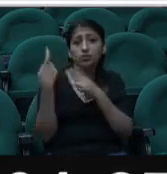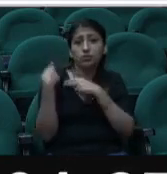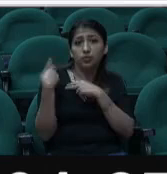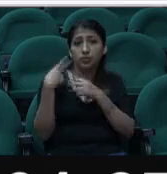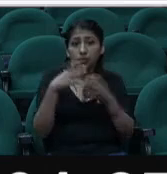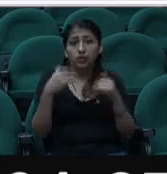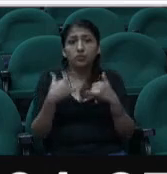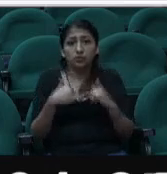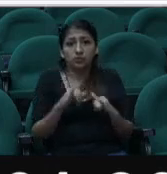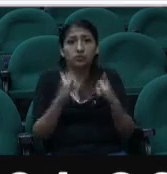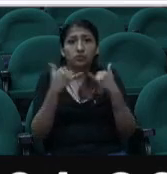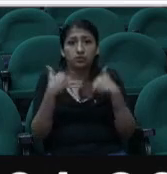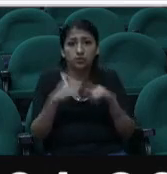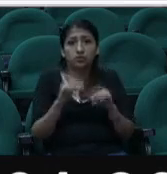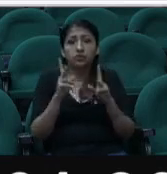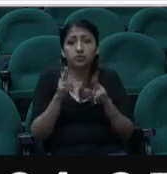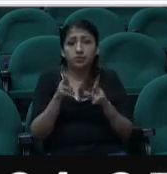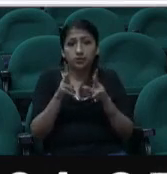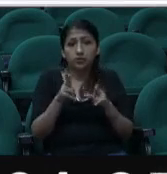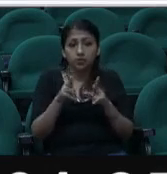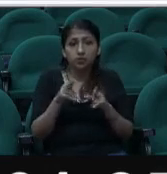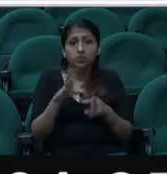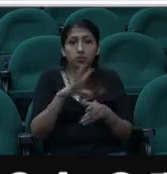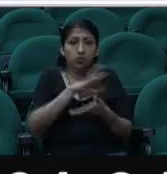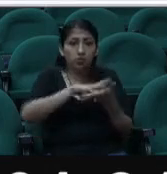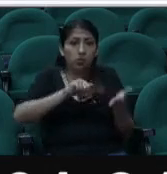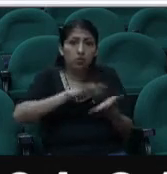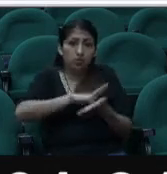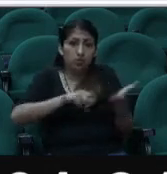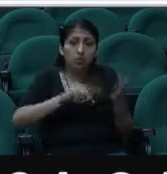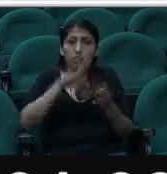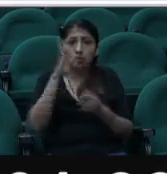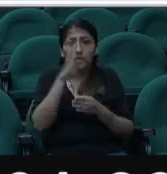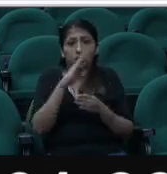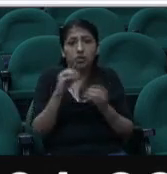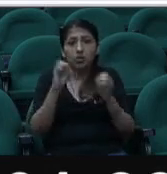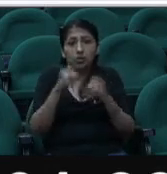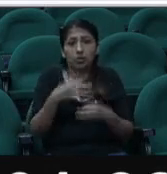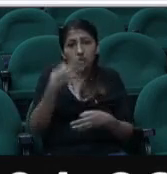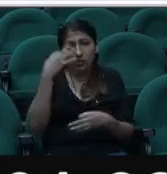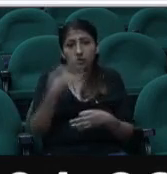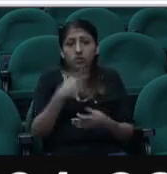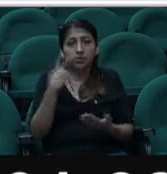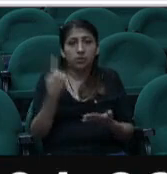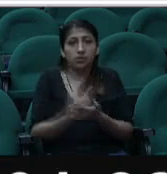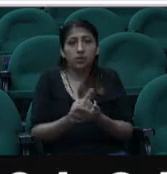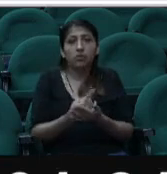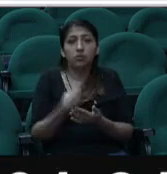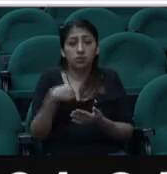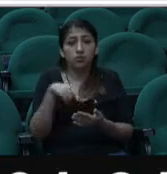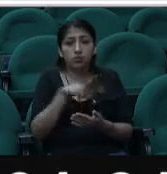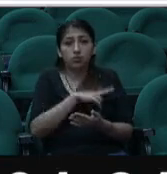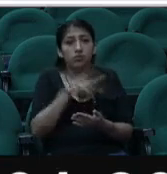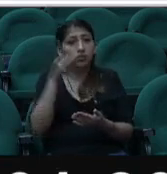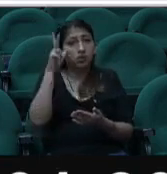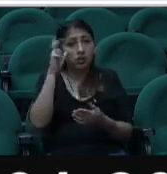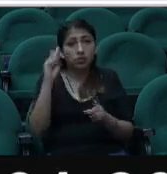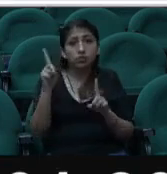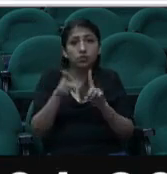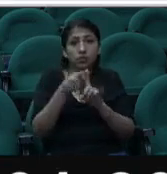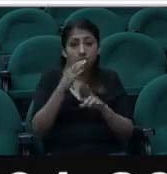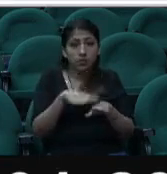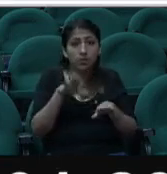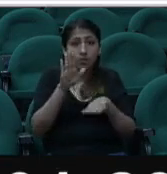públicos van a seguir en los mismos en el mismo sistema de corrupción y jamás van a poder fiscalizar realmente por esta razón nosotros creemos que el primer